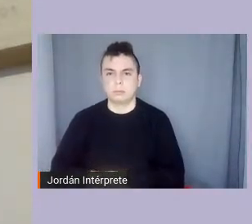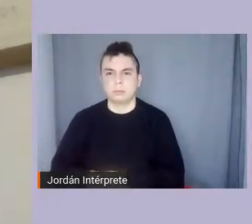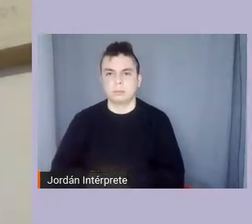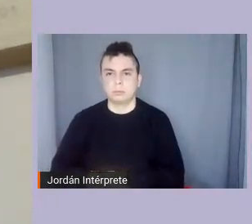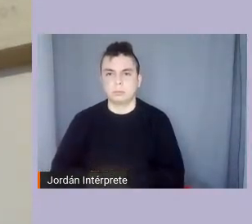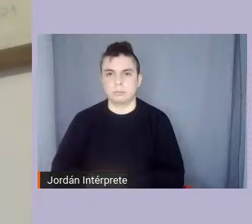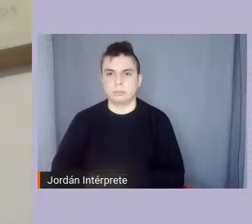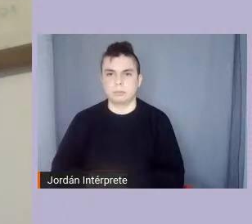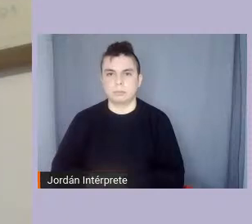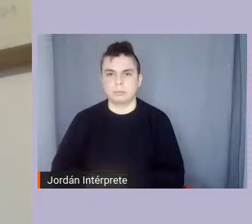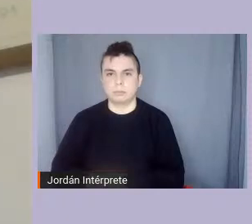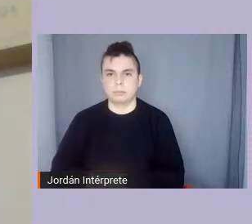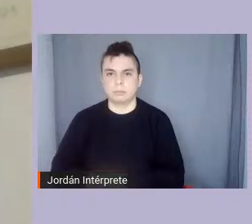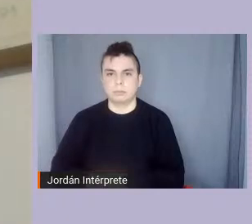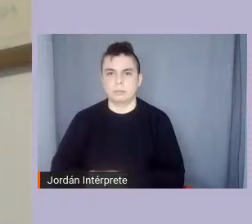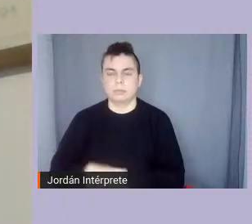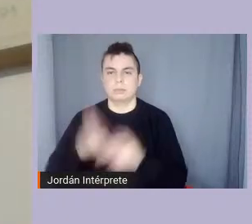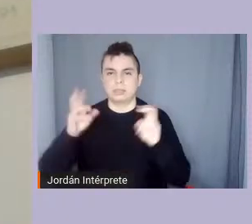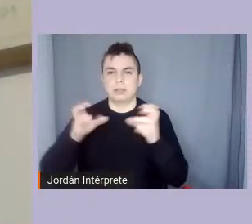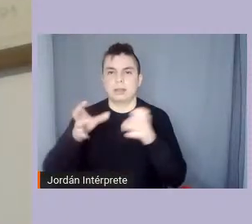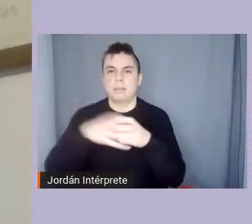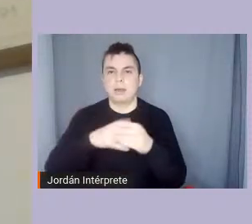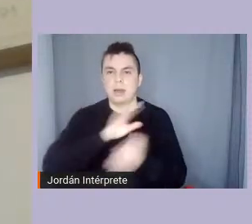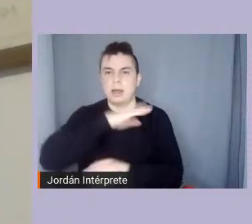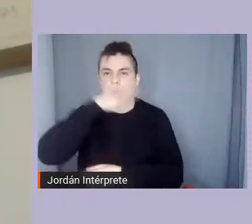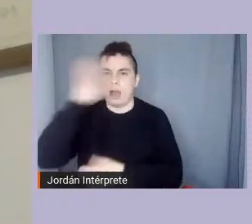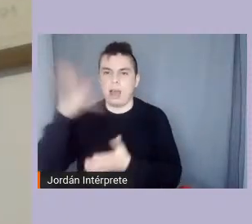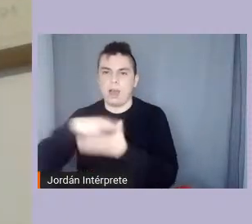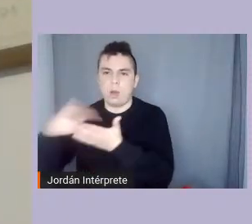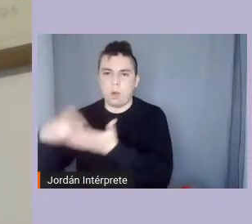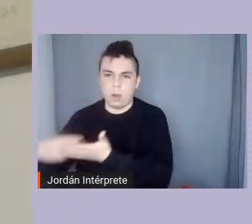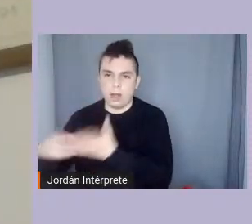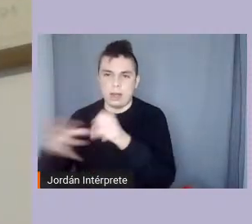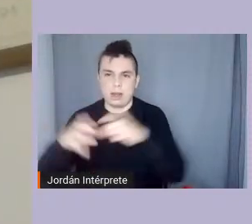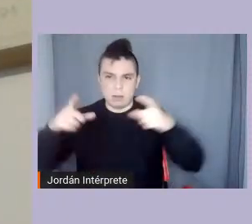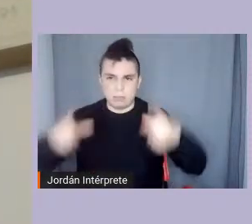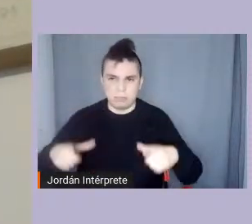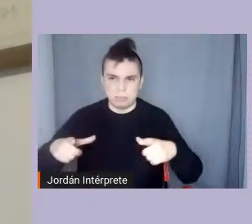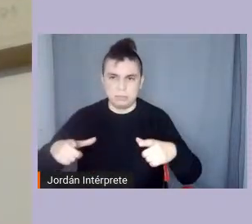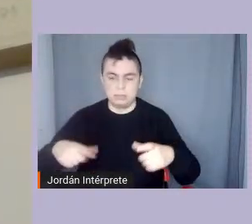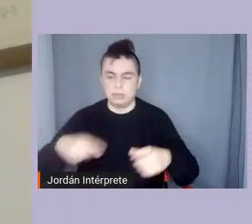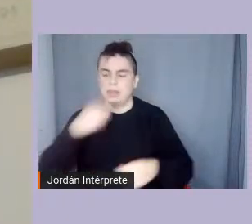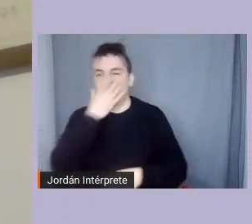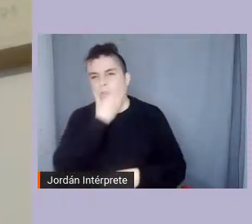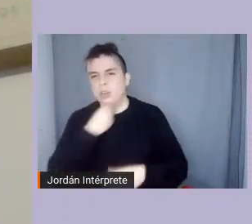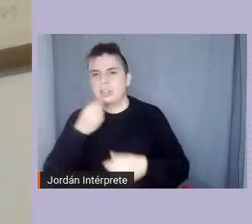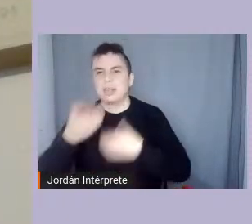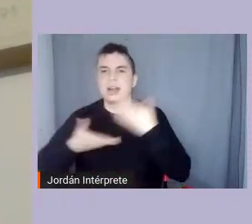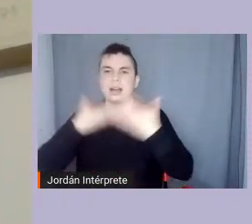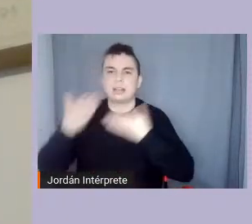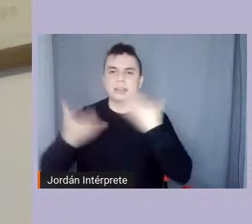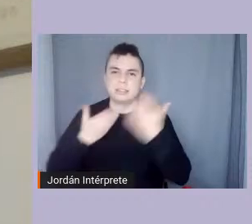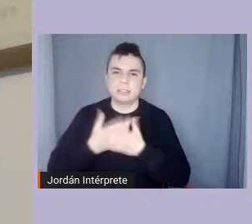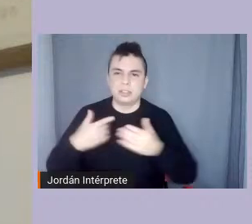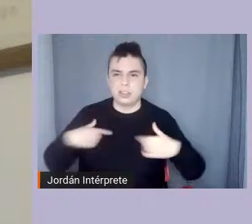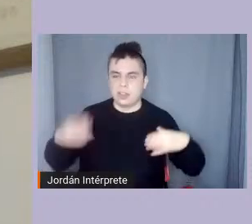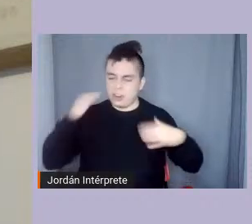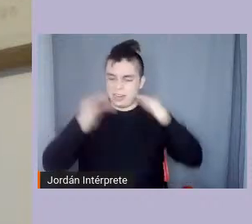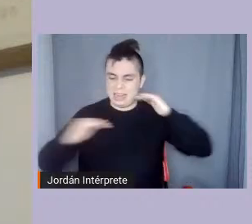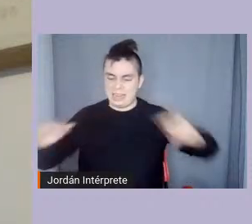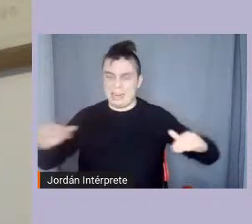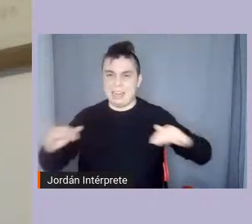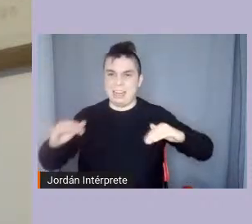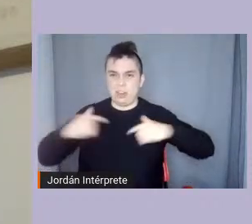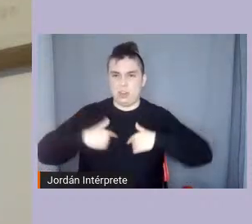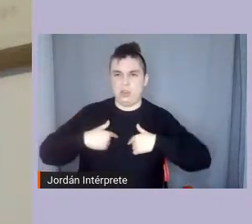Harto de acuarela. Bueno, qué linda canción, dice Bárbara Aguilar. Por acá, éxito total con mis pequeños. Qué